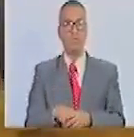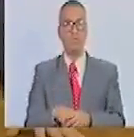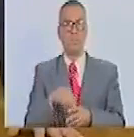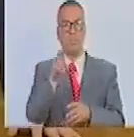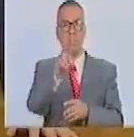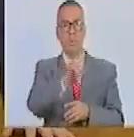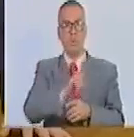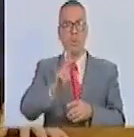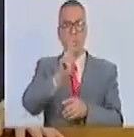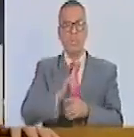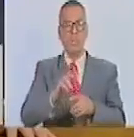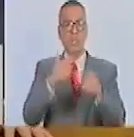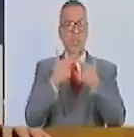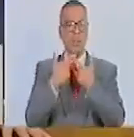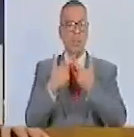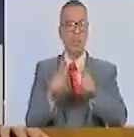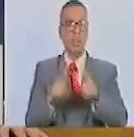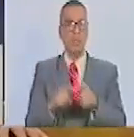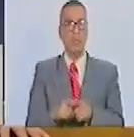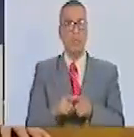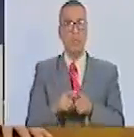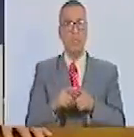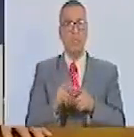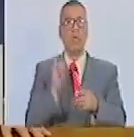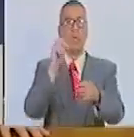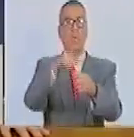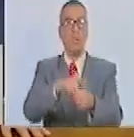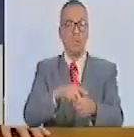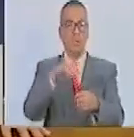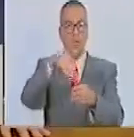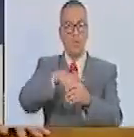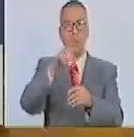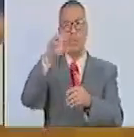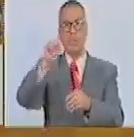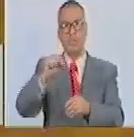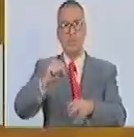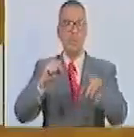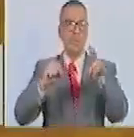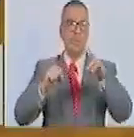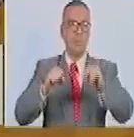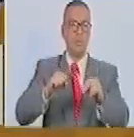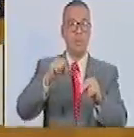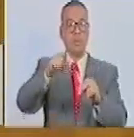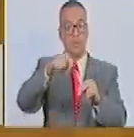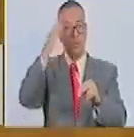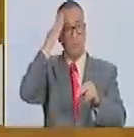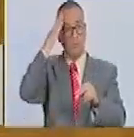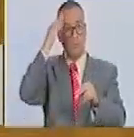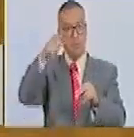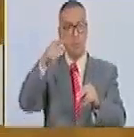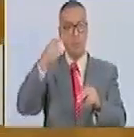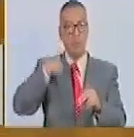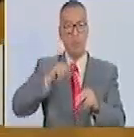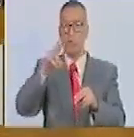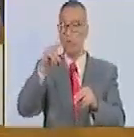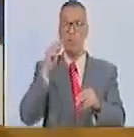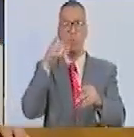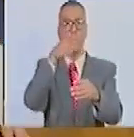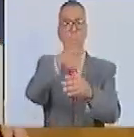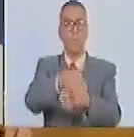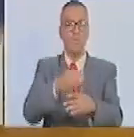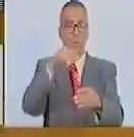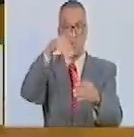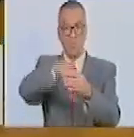Usted es libre para acudir a votar o no, pero sepa que cuando usted no sale a